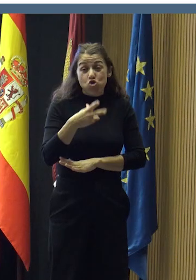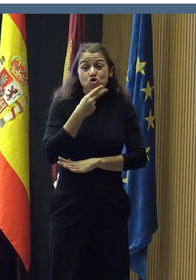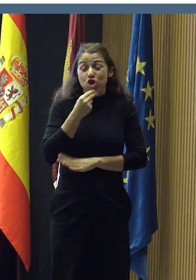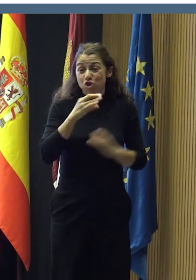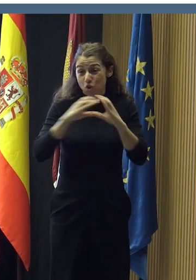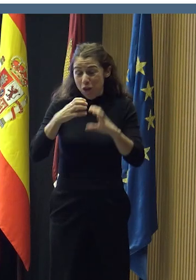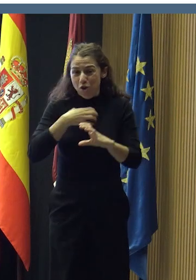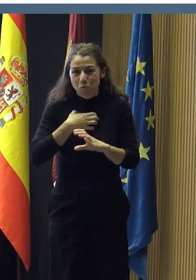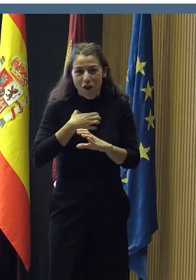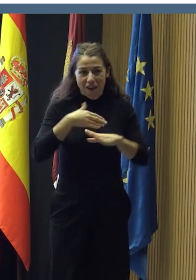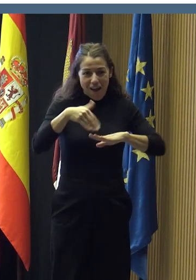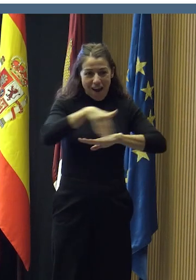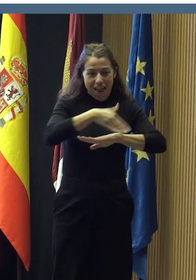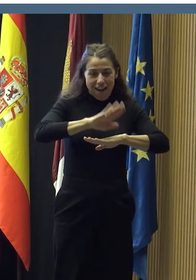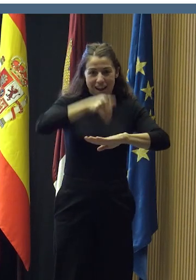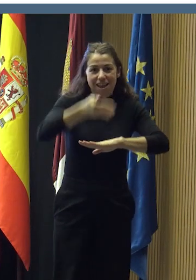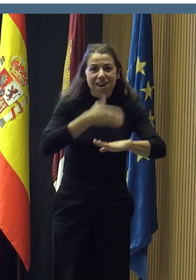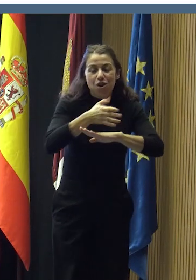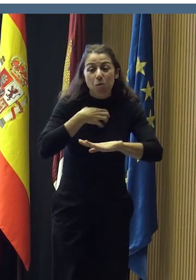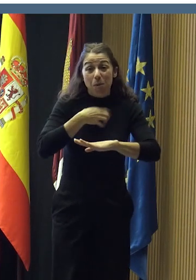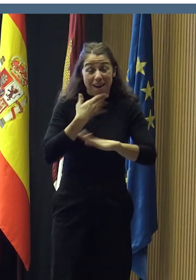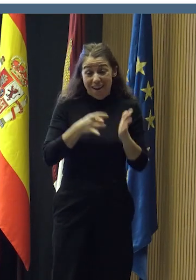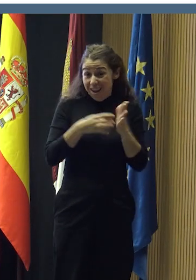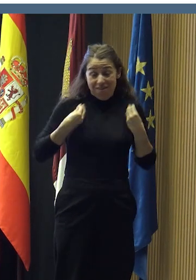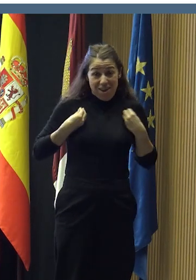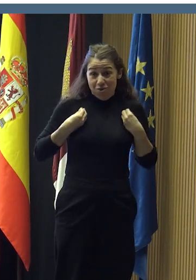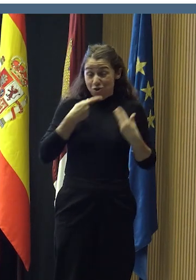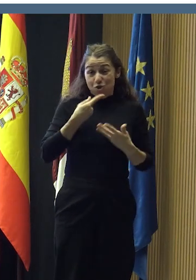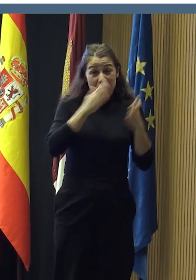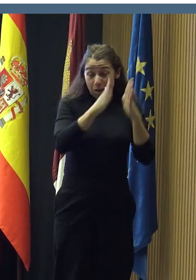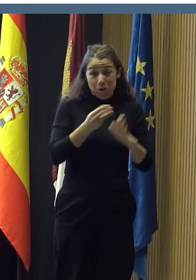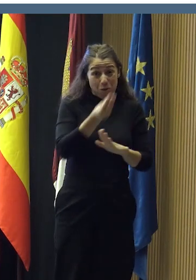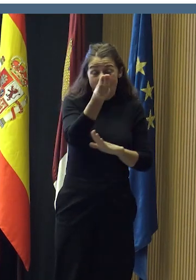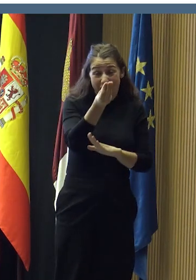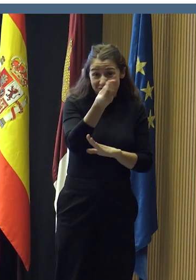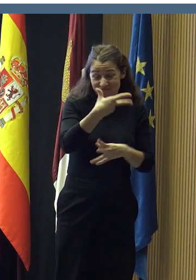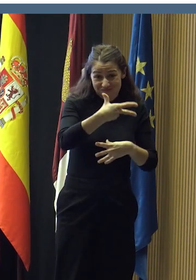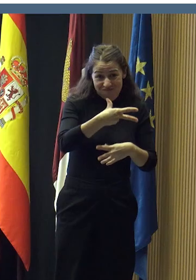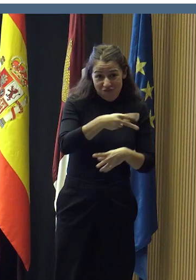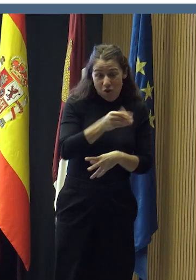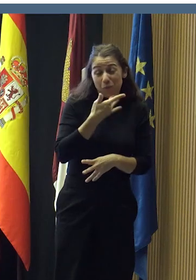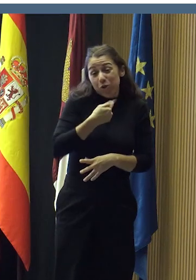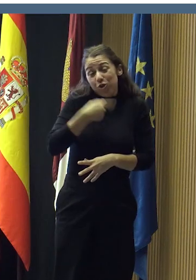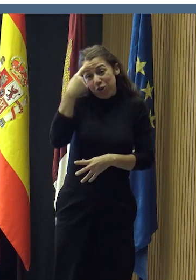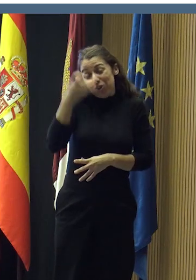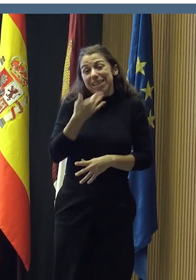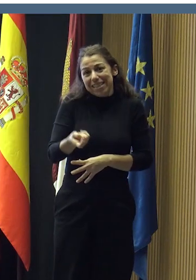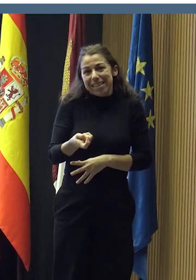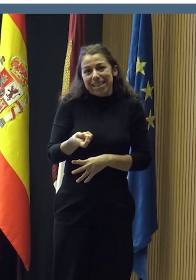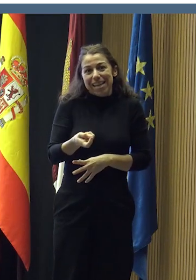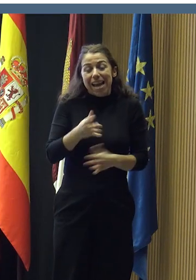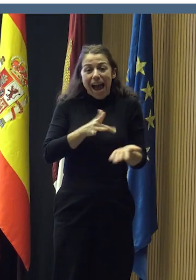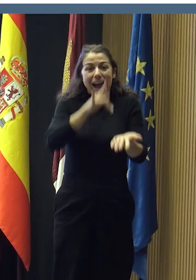poder salir a la calle, eso no es calidad de vida. Eso para mí no es mejorar el tratamiento oncológico. Entonces, yo creo que sí que vamos a llegar a